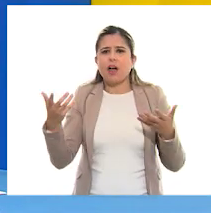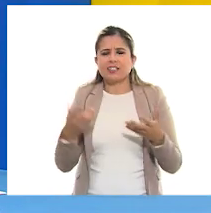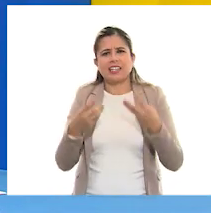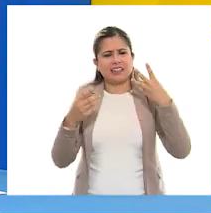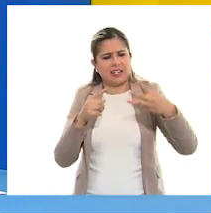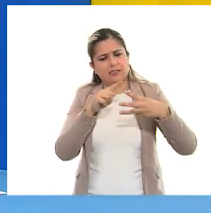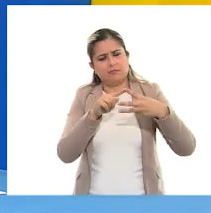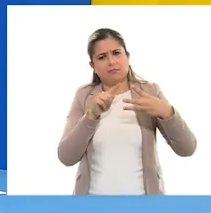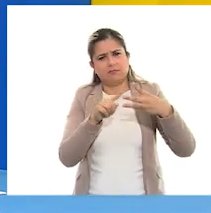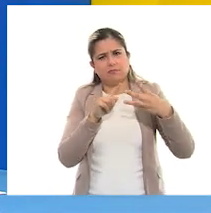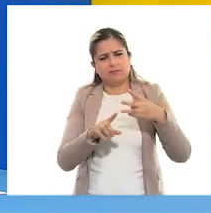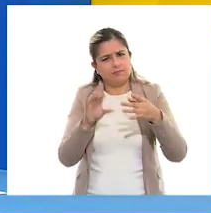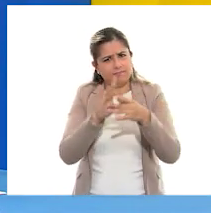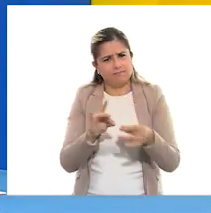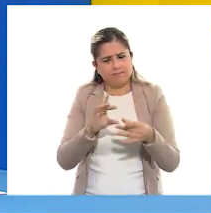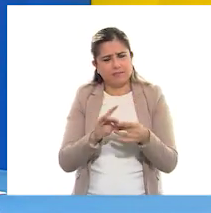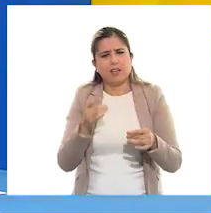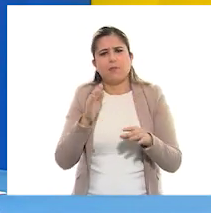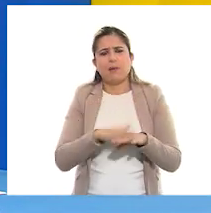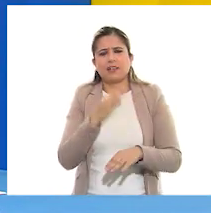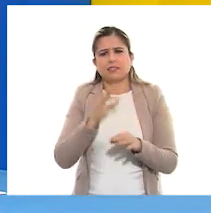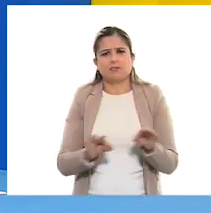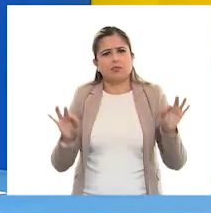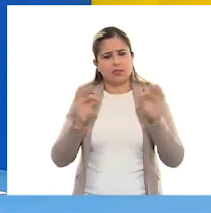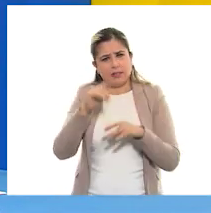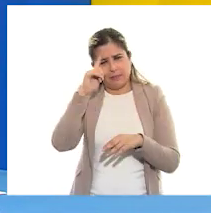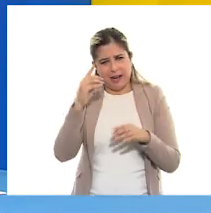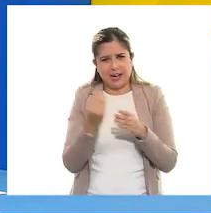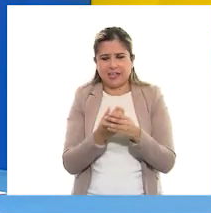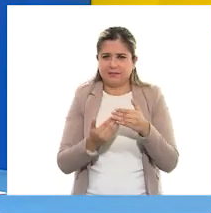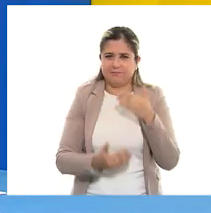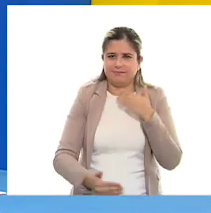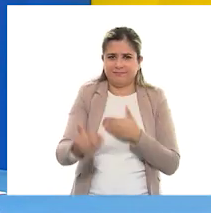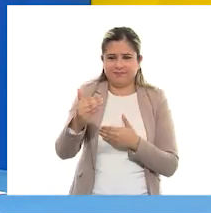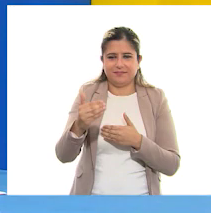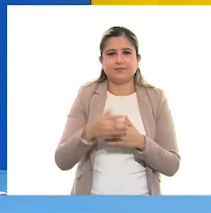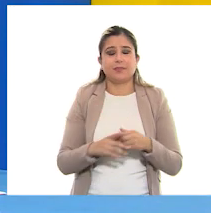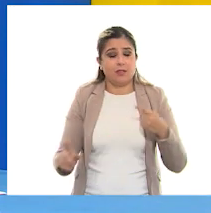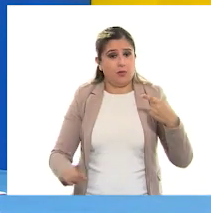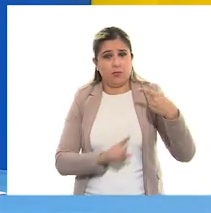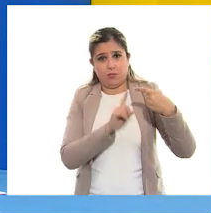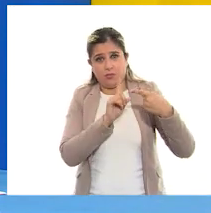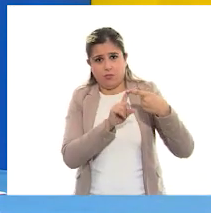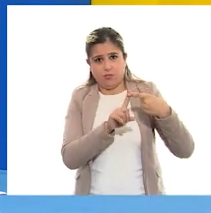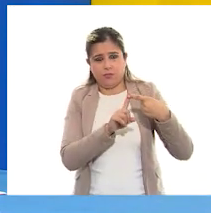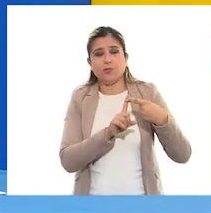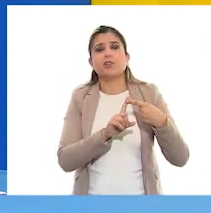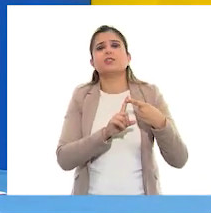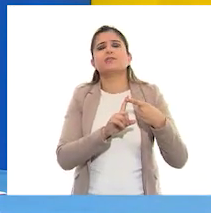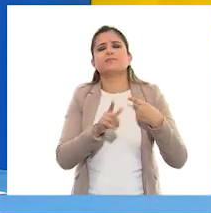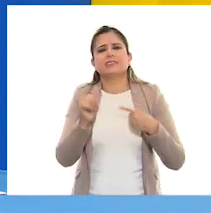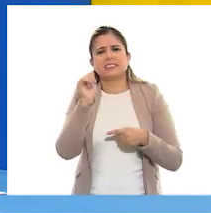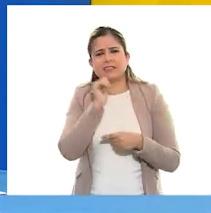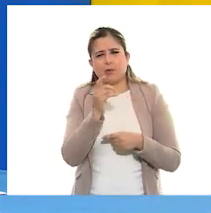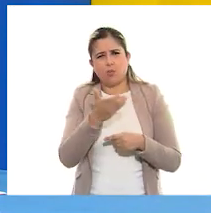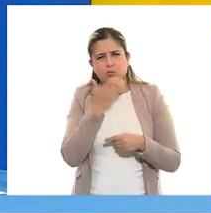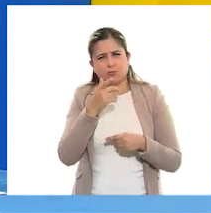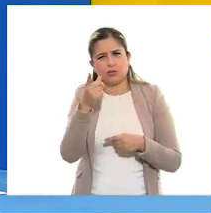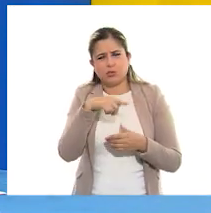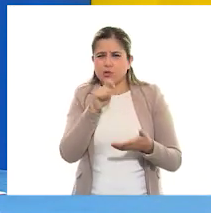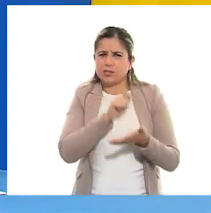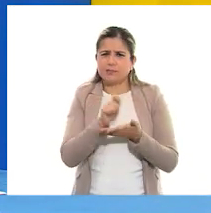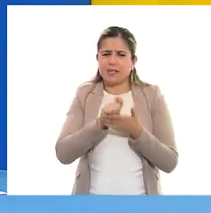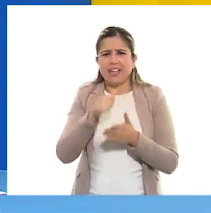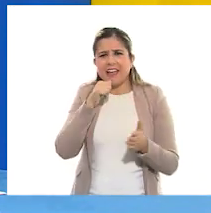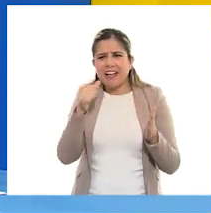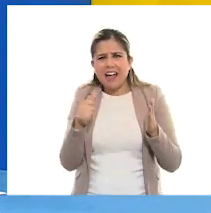tres aspectos que nos serán de gran utilidad para las clases posteriores. Número uno. Normalmente escribimos una